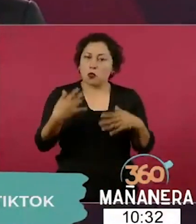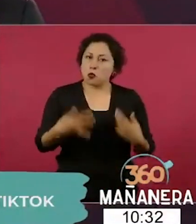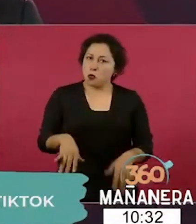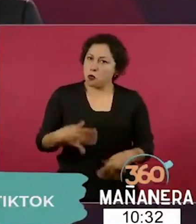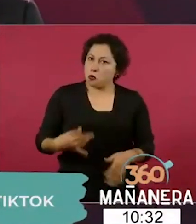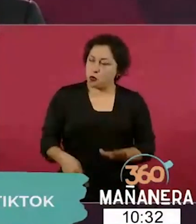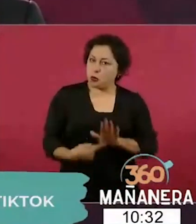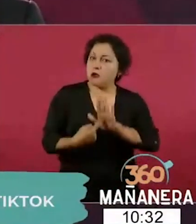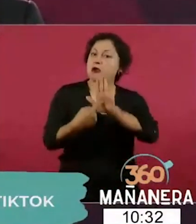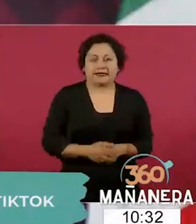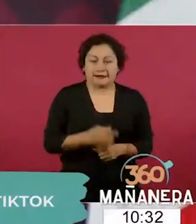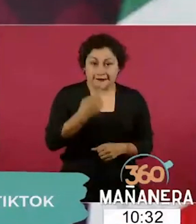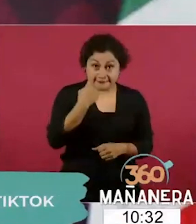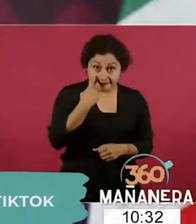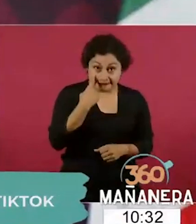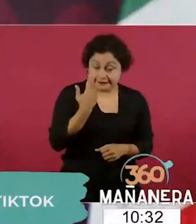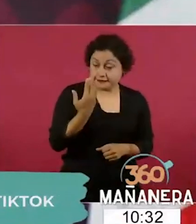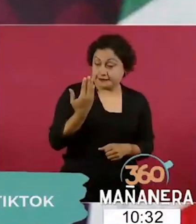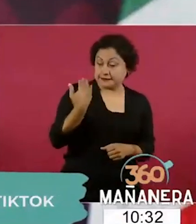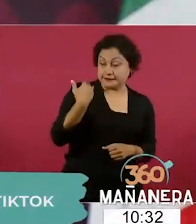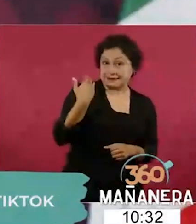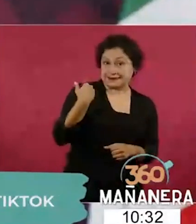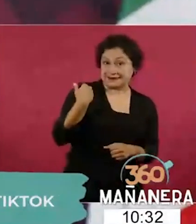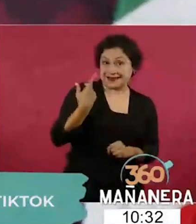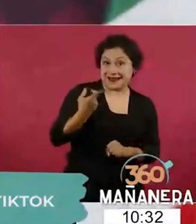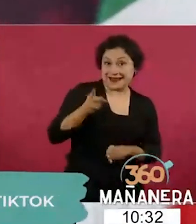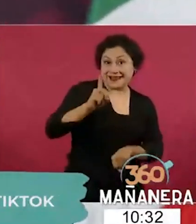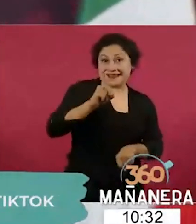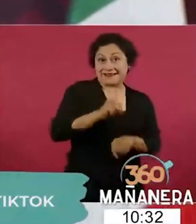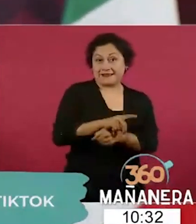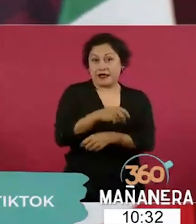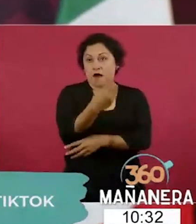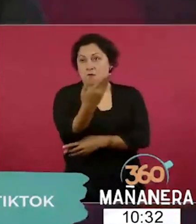el grito, un fenómeno.